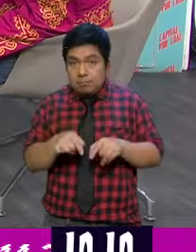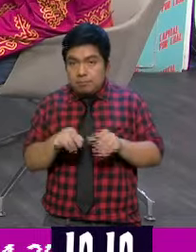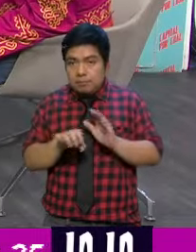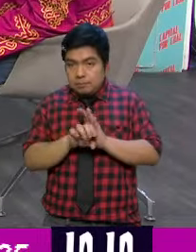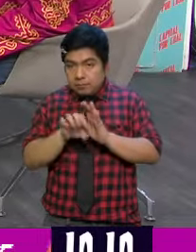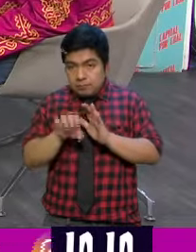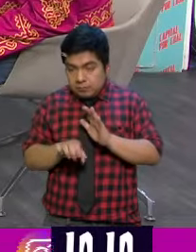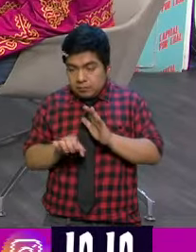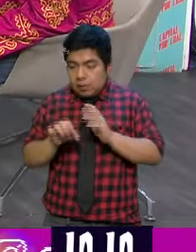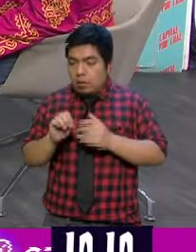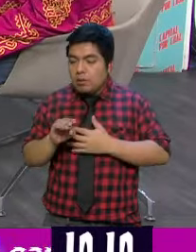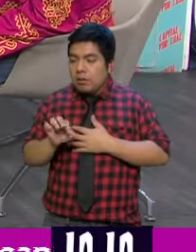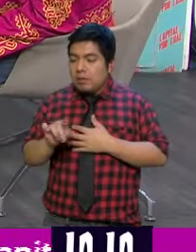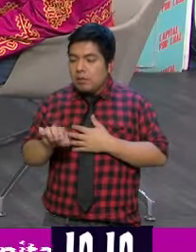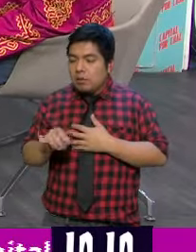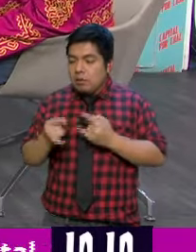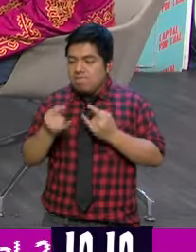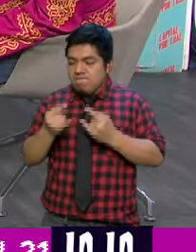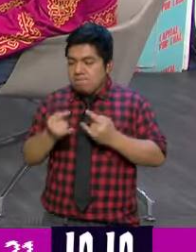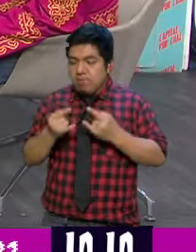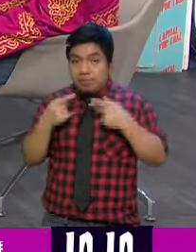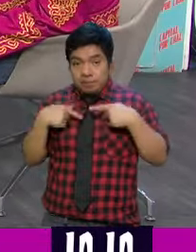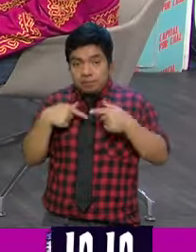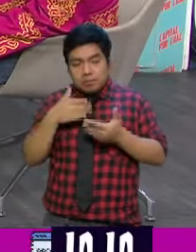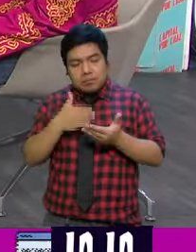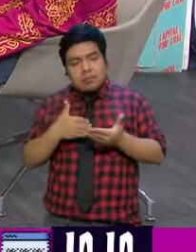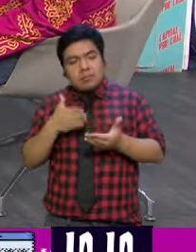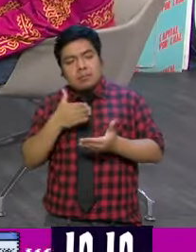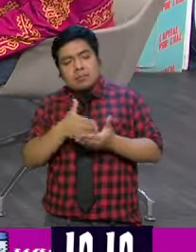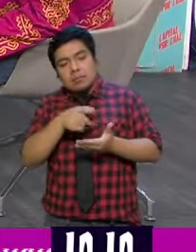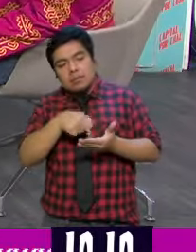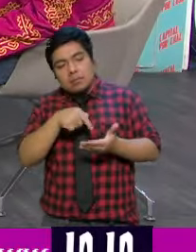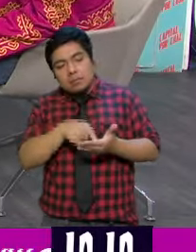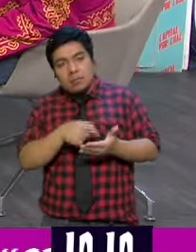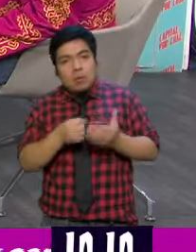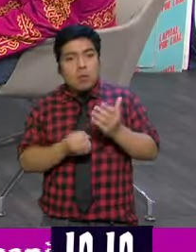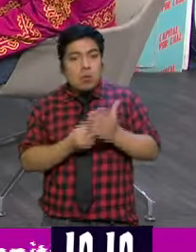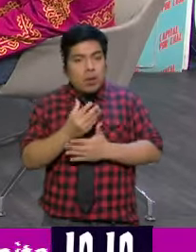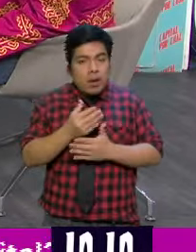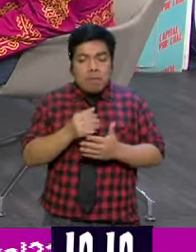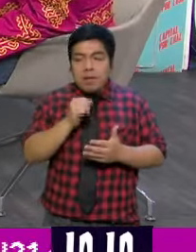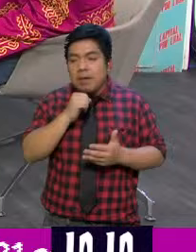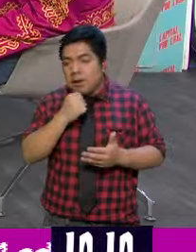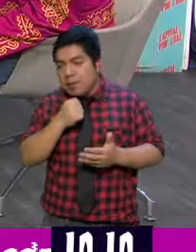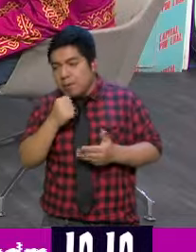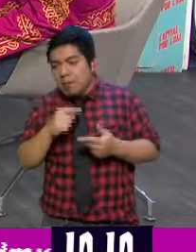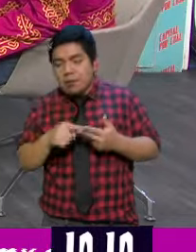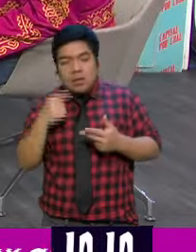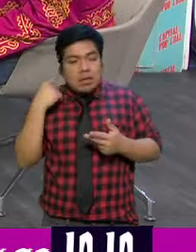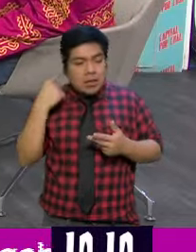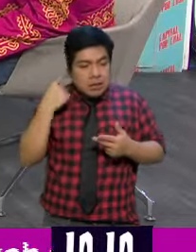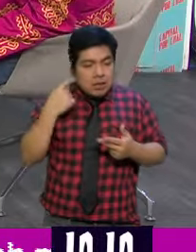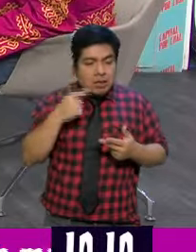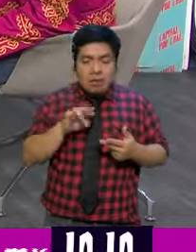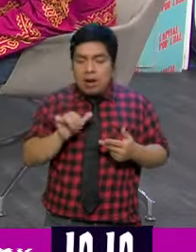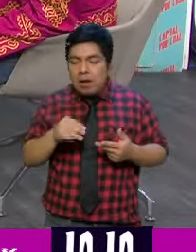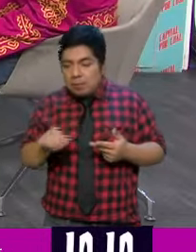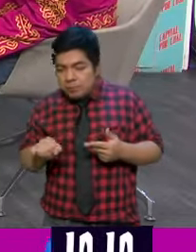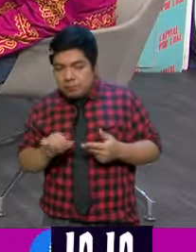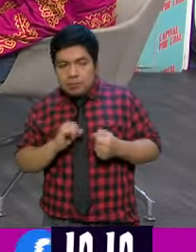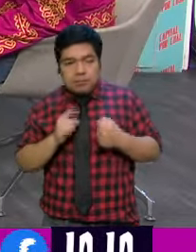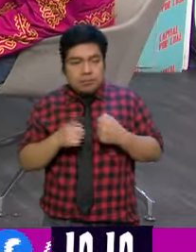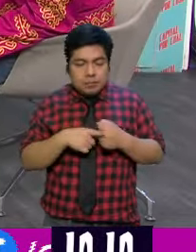observatorio del rock, en donde la banda pueda ir a conocer nuevos viejos grupos, hay audioramas o audio, no sé. Y